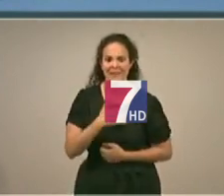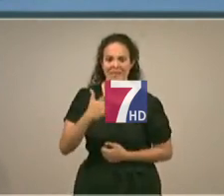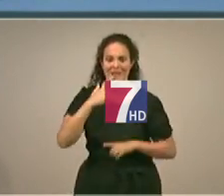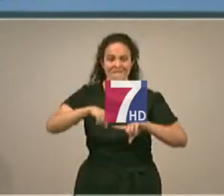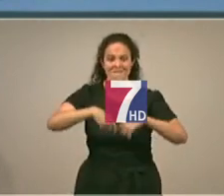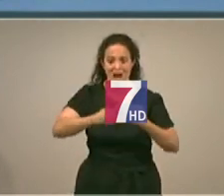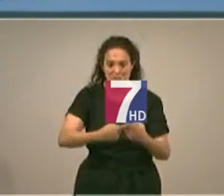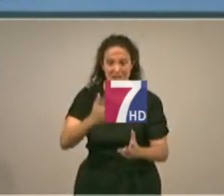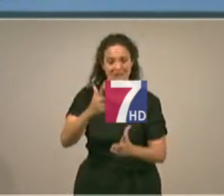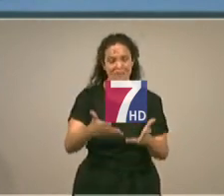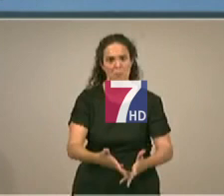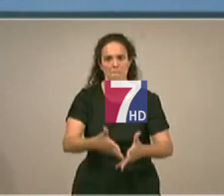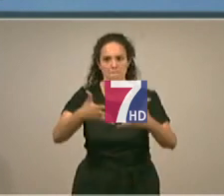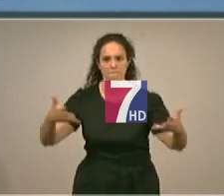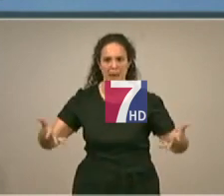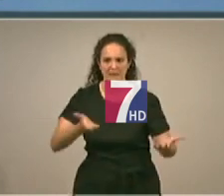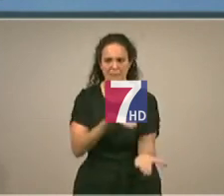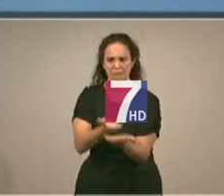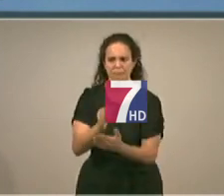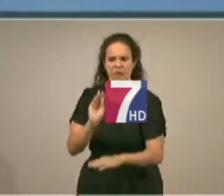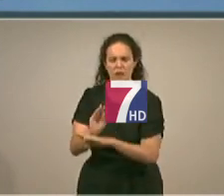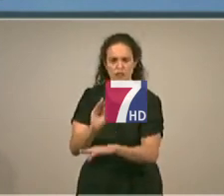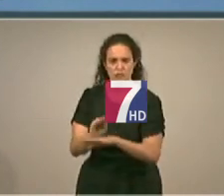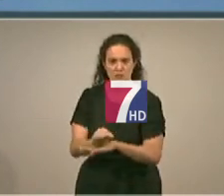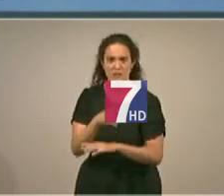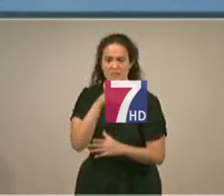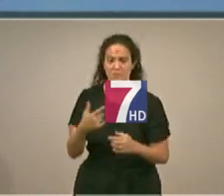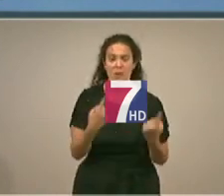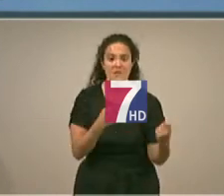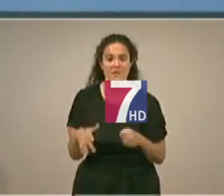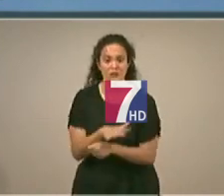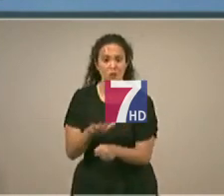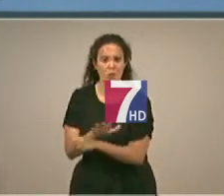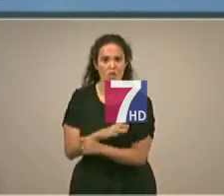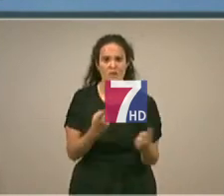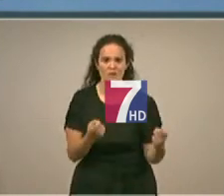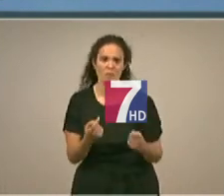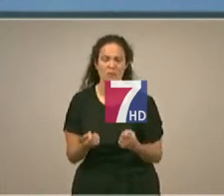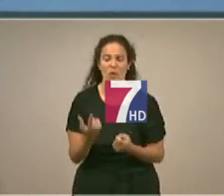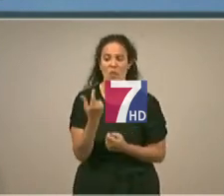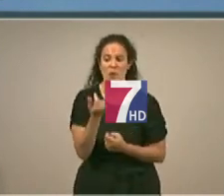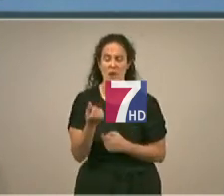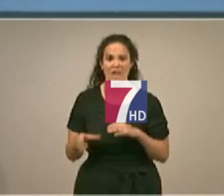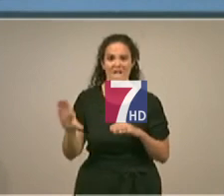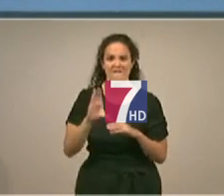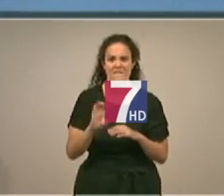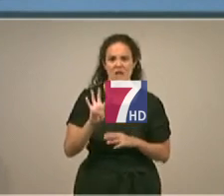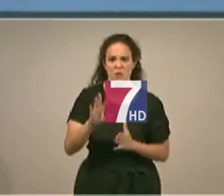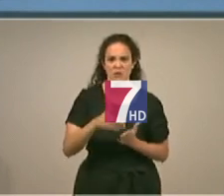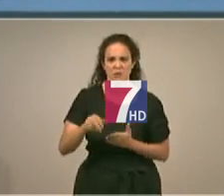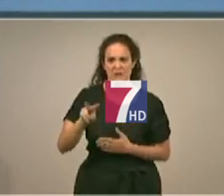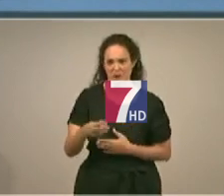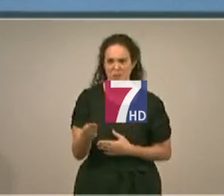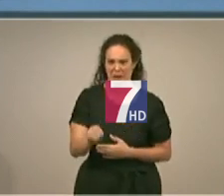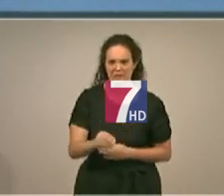familias que reciban estas ayudas y para cubrir estas nuevas necesidades se ha aumentado la cuantía en más de 4 millones de